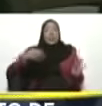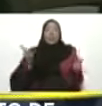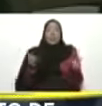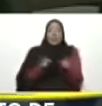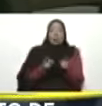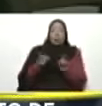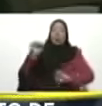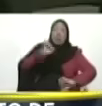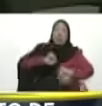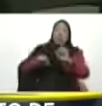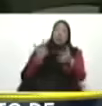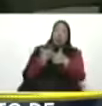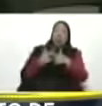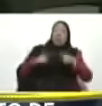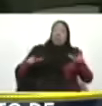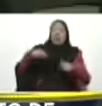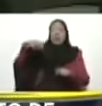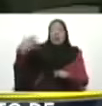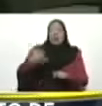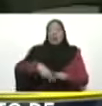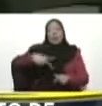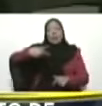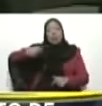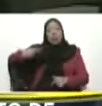que defendió la soberanía nacional de Nicaragua